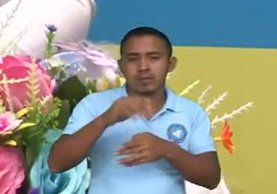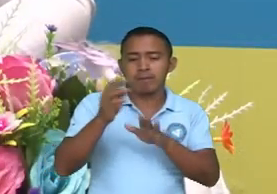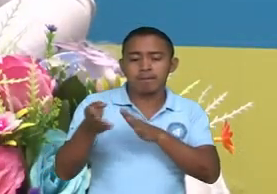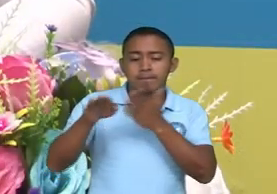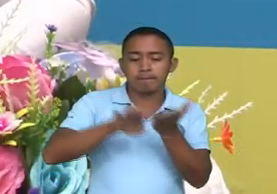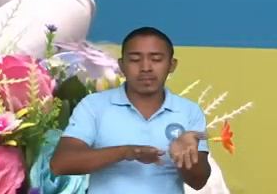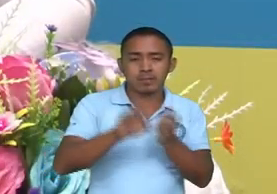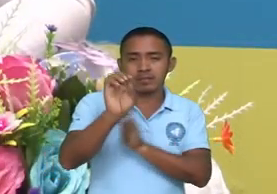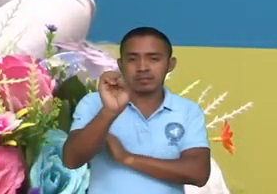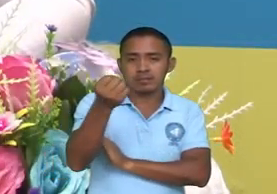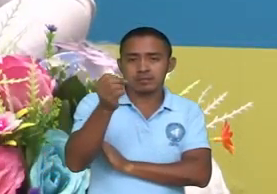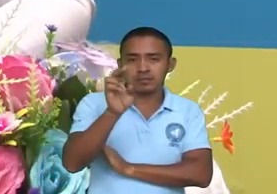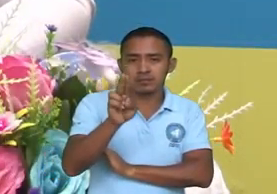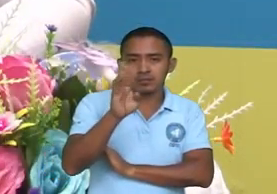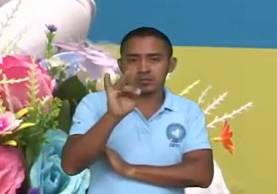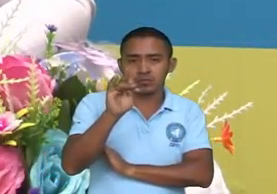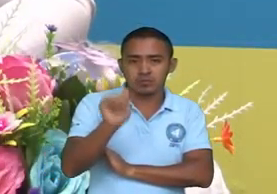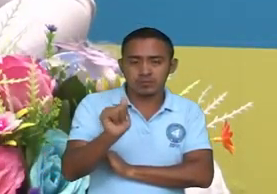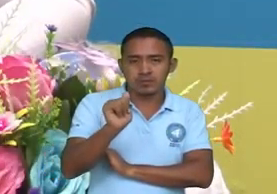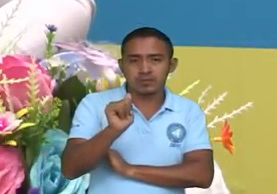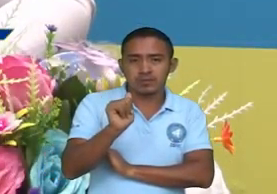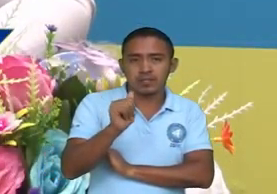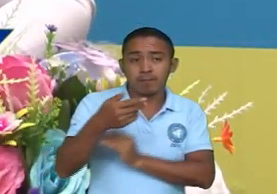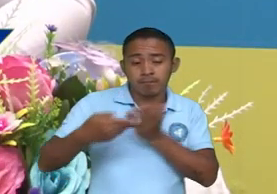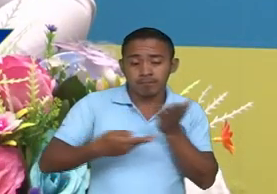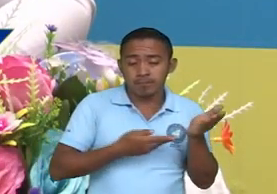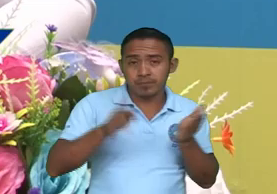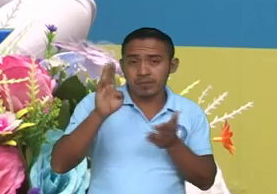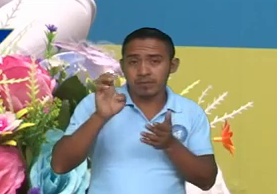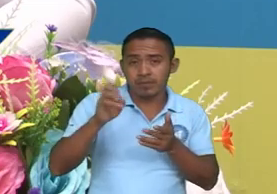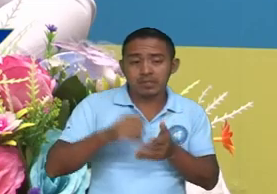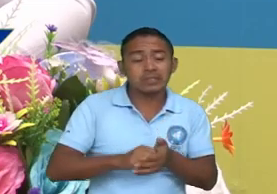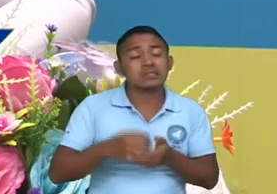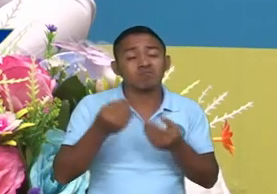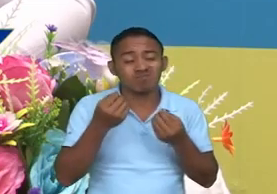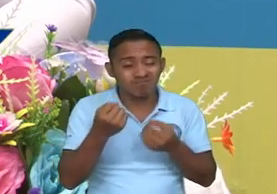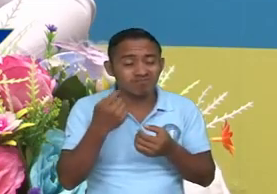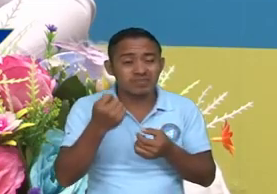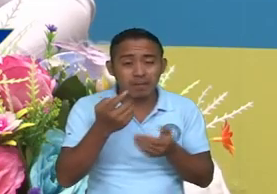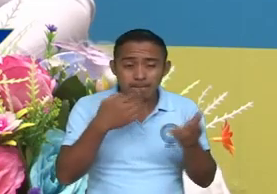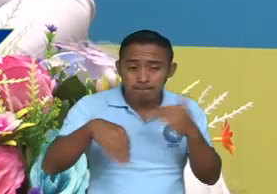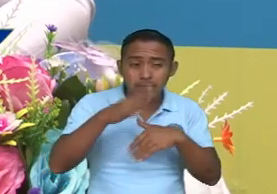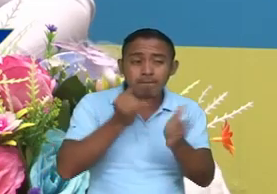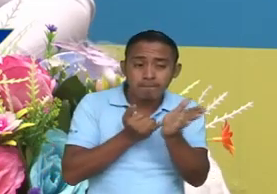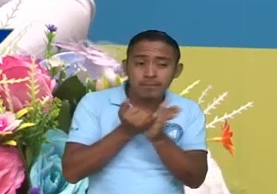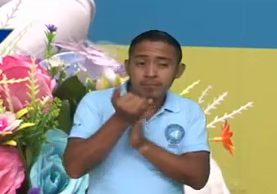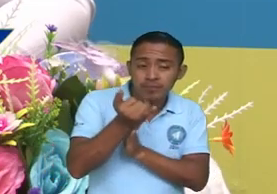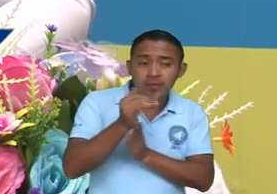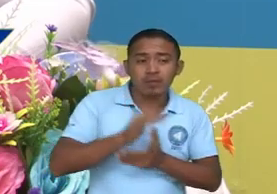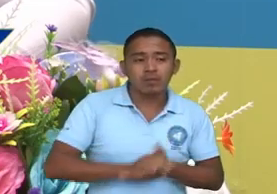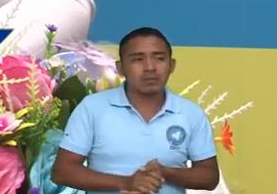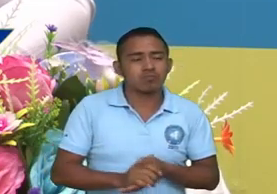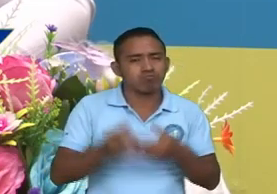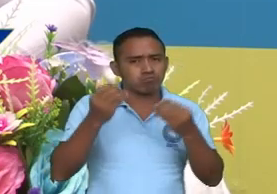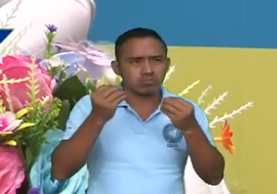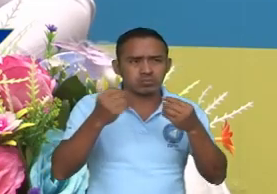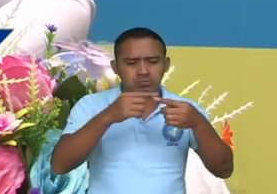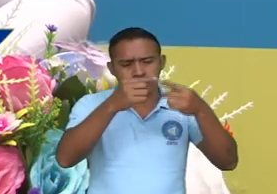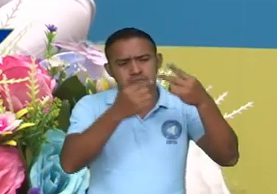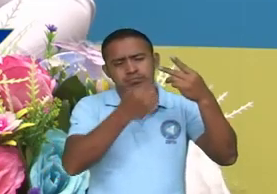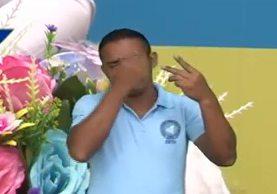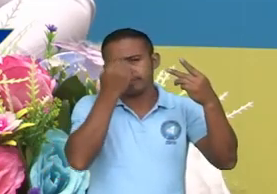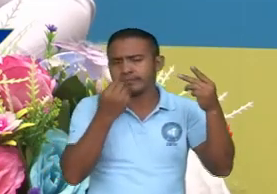en un bebé, porque entiendo que es en el primer año de vida que hay mayores probabilidades, ¿no?, que pueda suceder. Así es, Liz. El síndrome